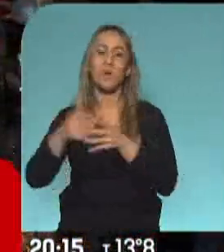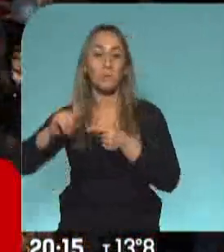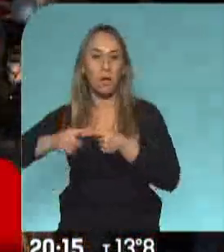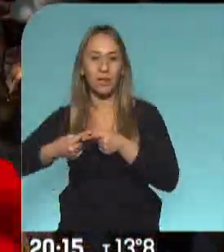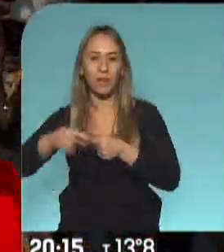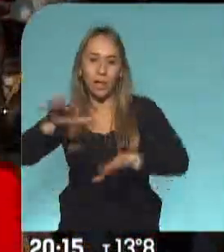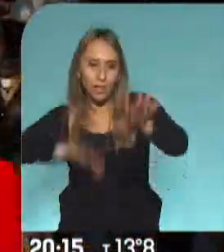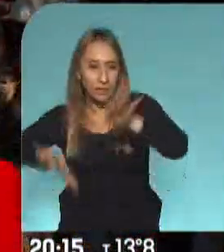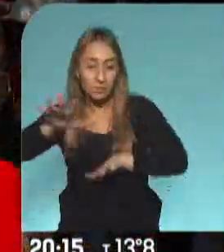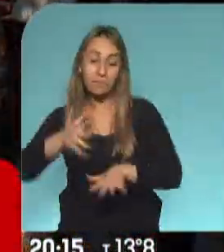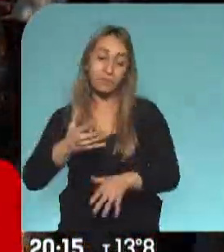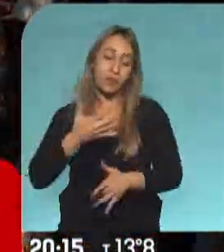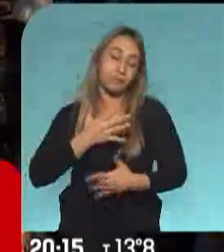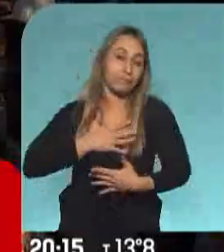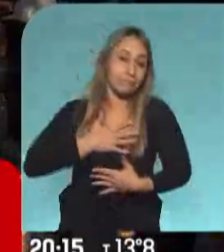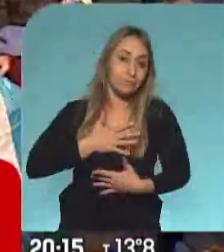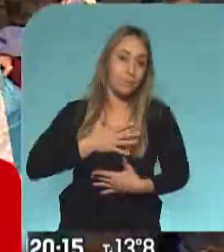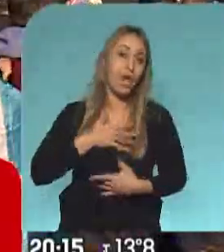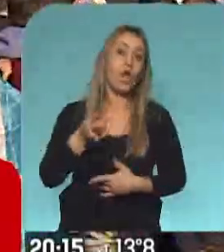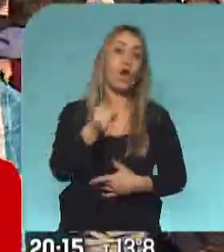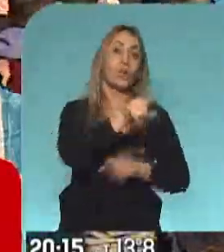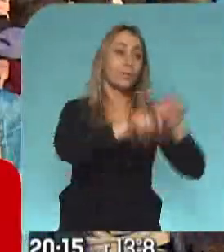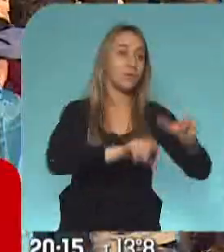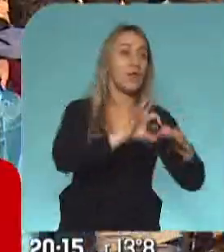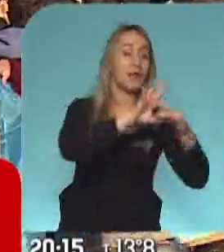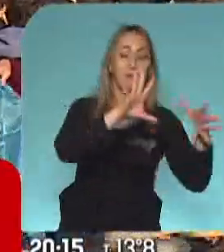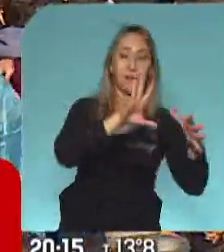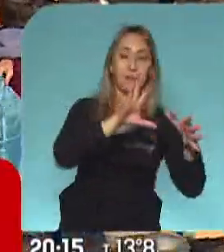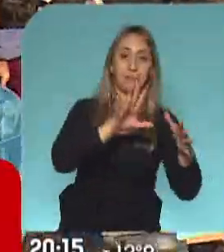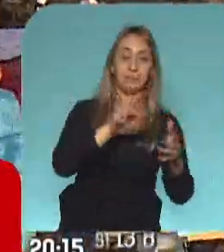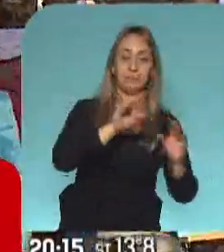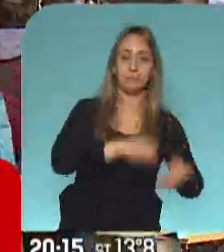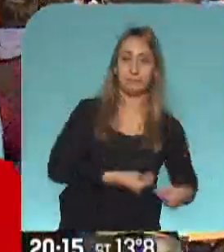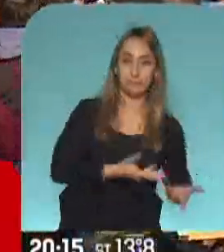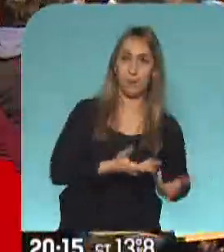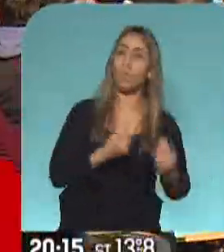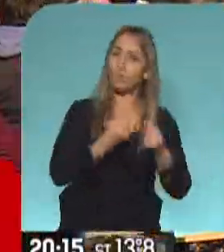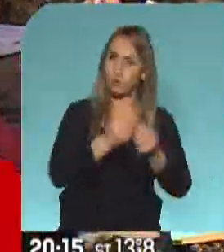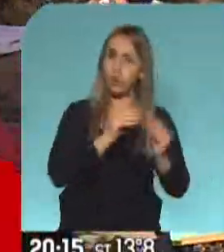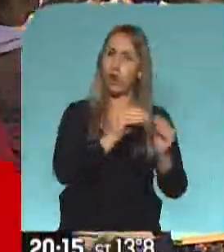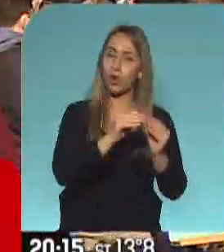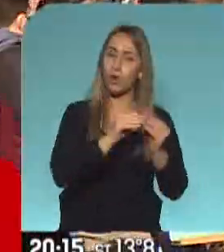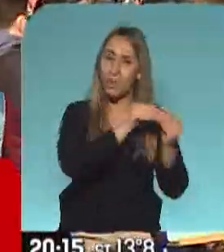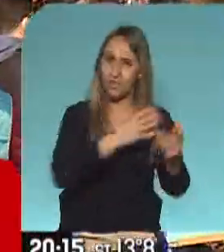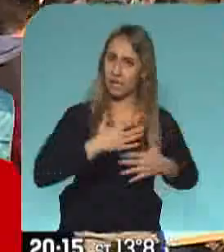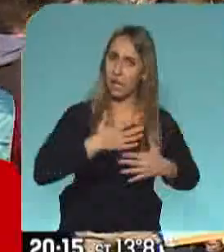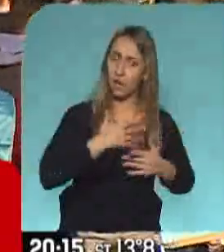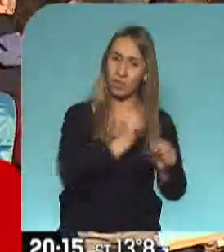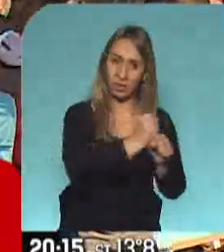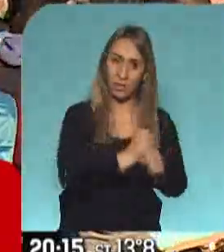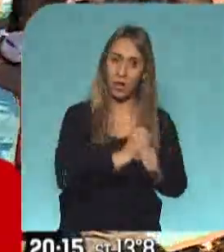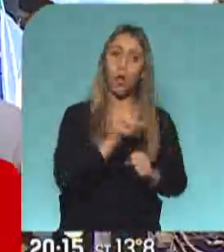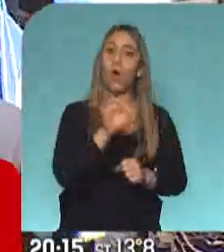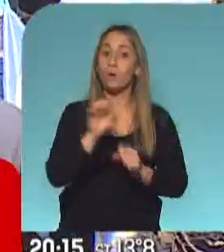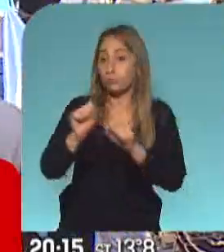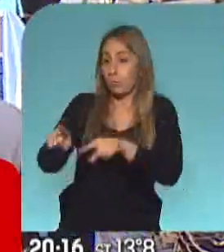desgraciadamente agrede la libertad de otras personas, entre ellos de muchos colegas de trabajo y de incluso familiares